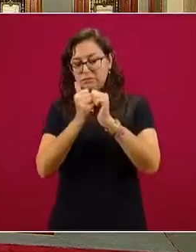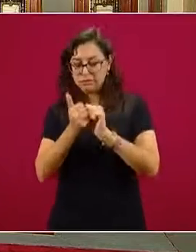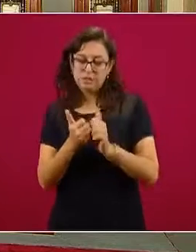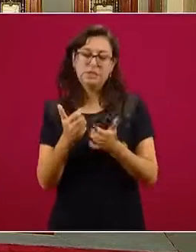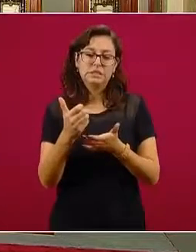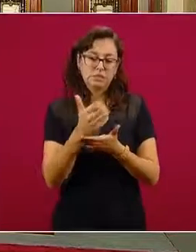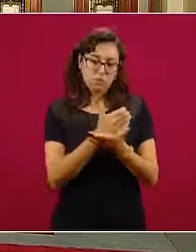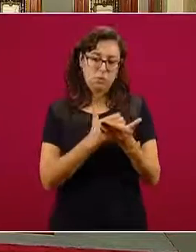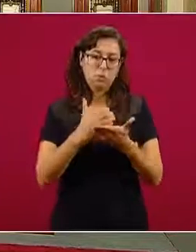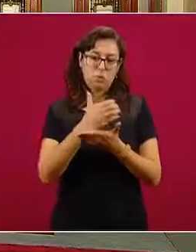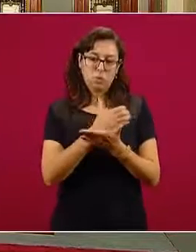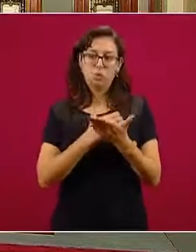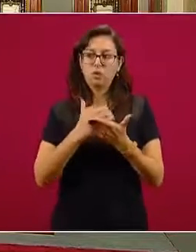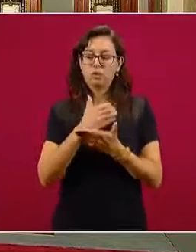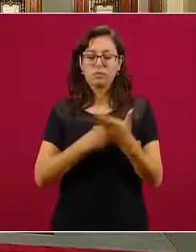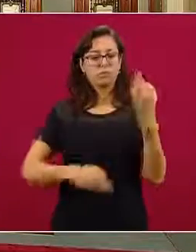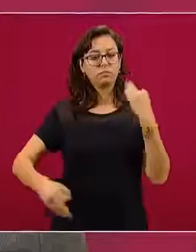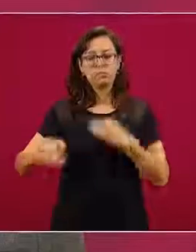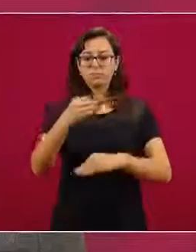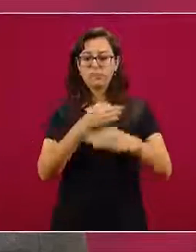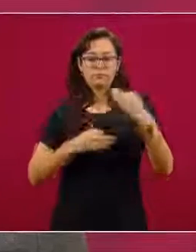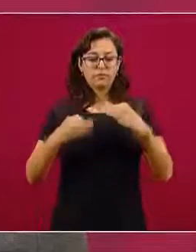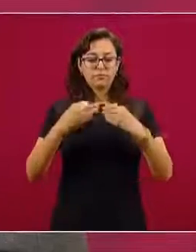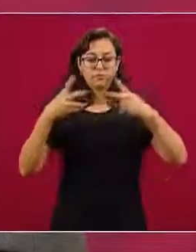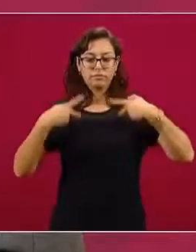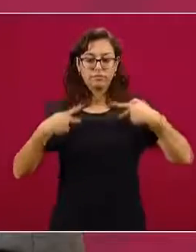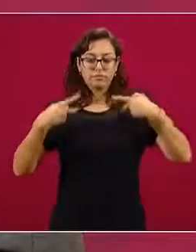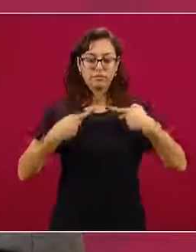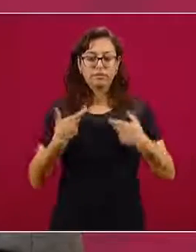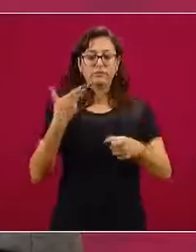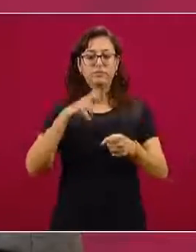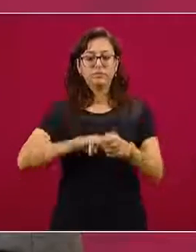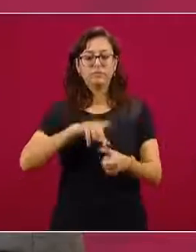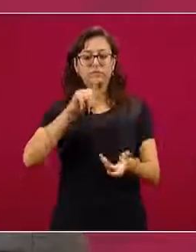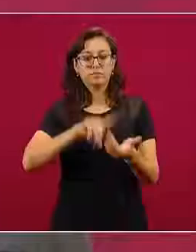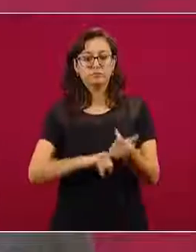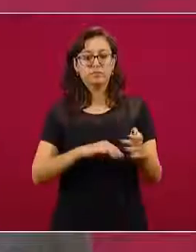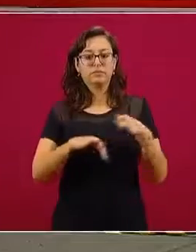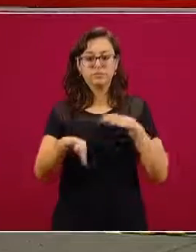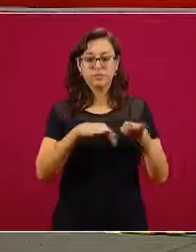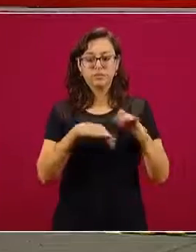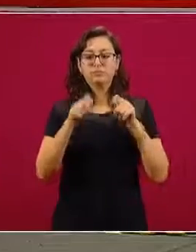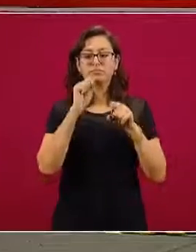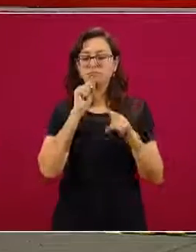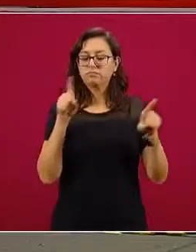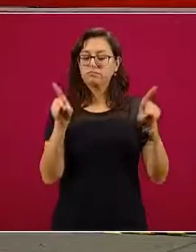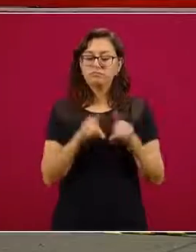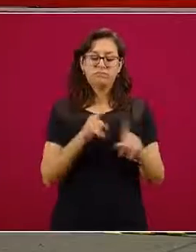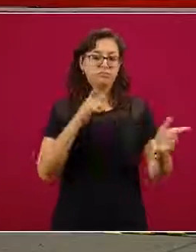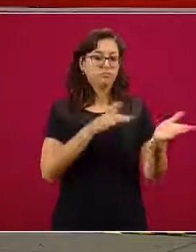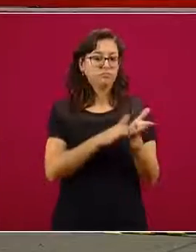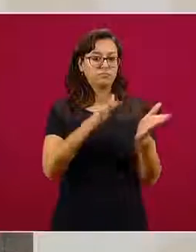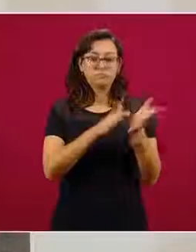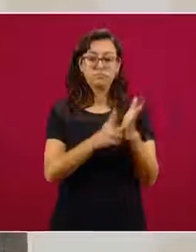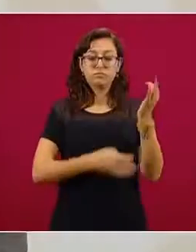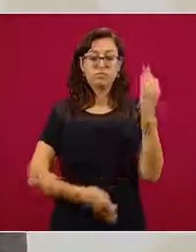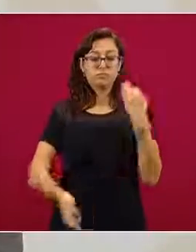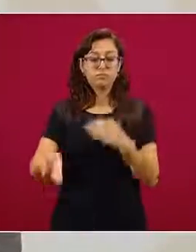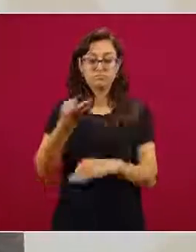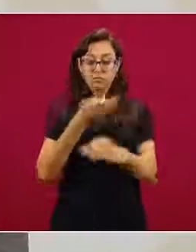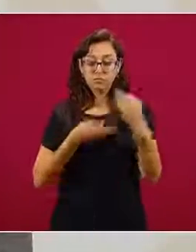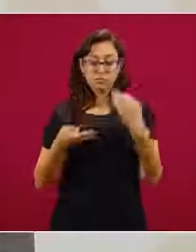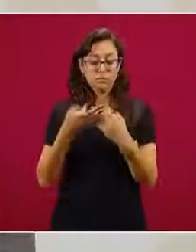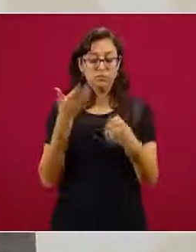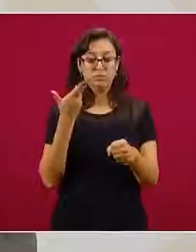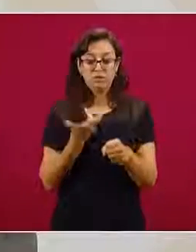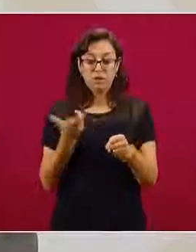este padecimiento. A todos ellos, al personal de salud, al personal que apoya todo lo que tiene que ver con el funcionamiento de los